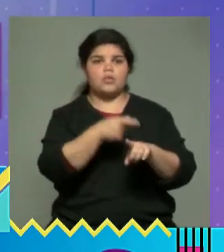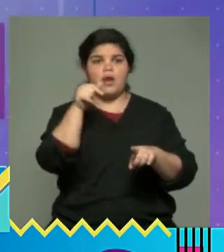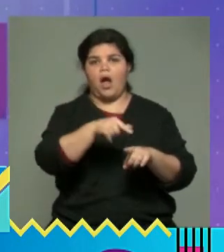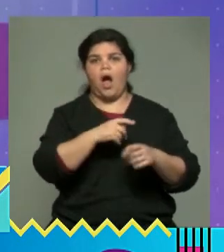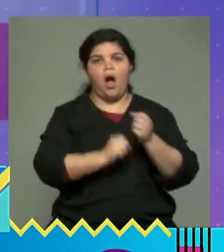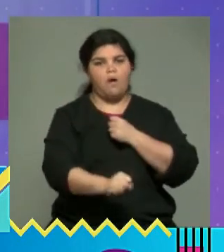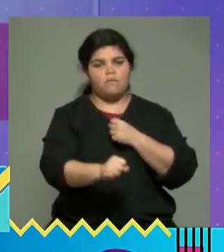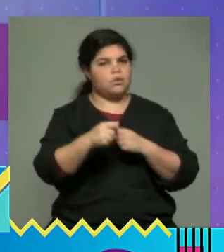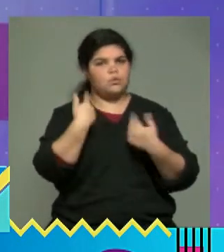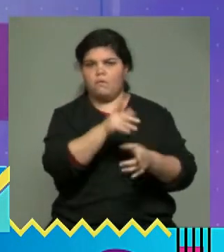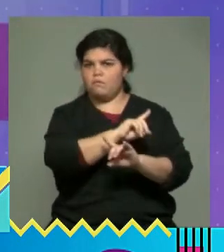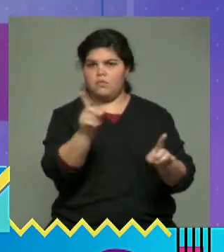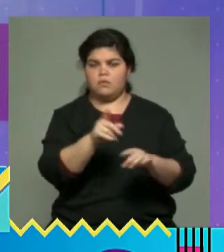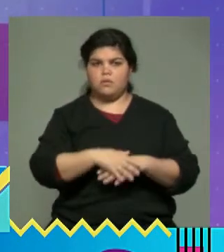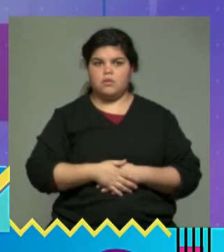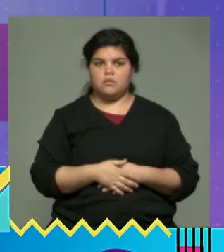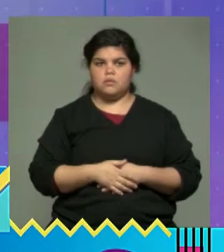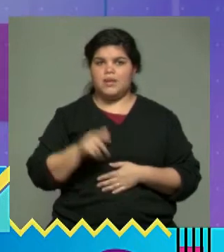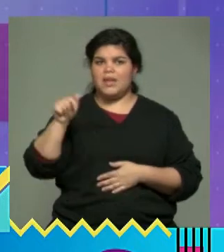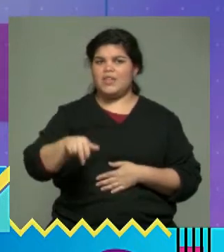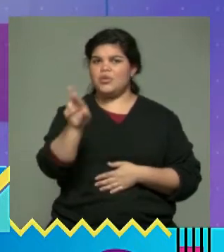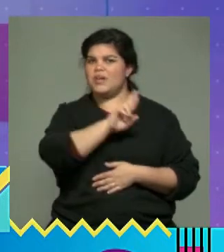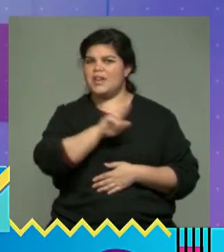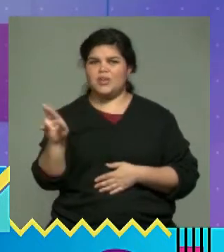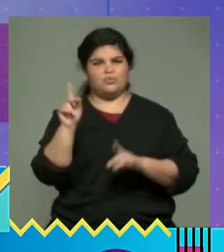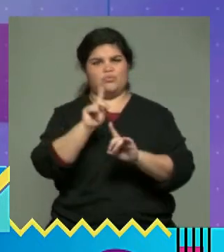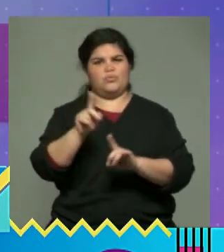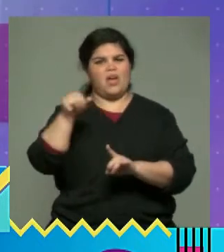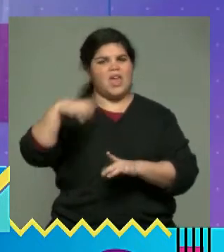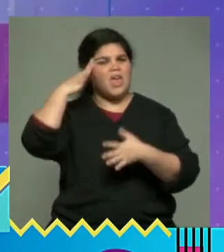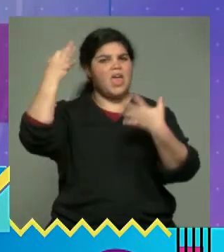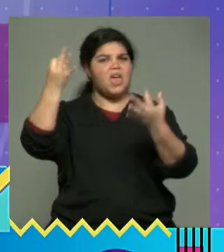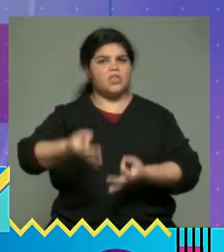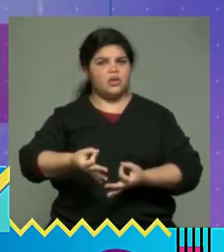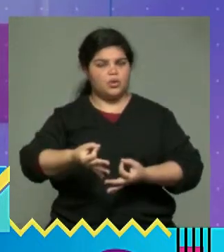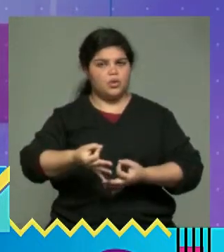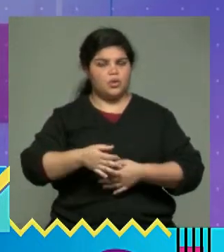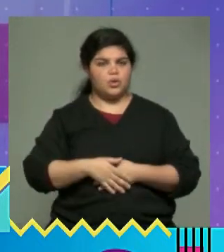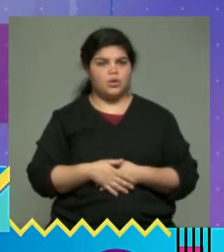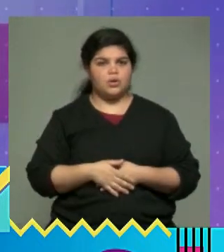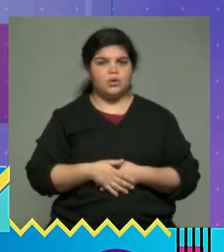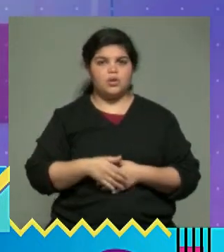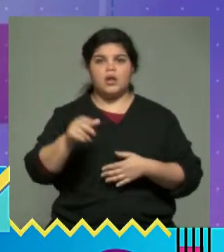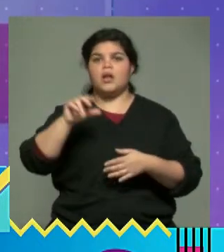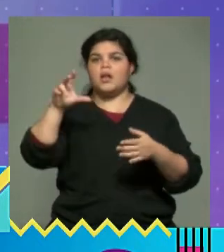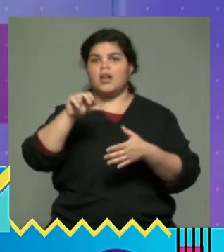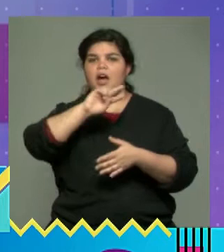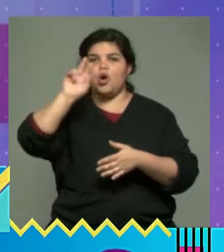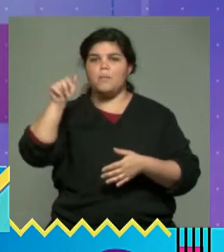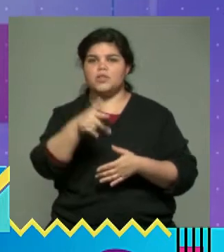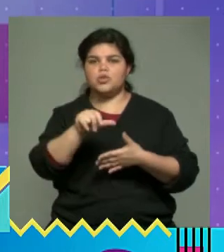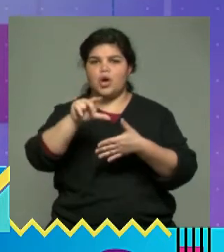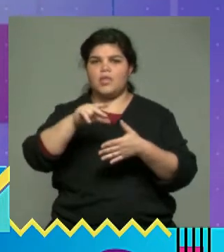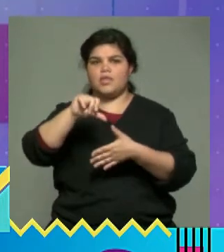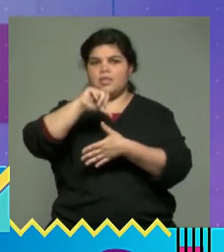ahí hay una confusión también respecto a que esto es religioso, esto es ético. La Convención Americana de Derechos Humanos en el artículo 4 establece